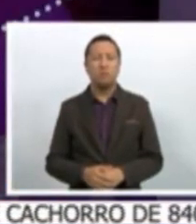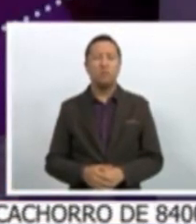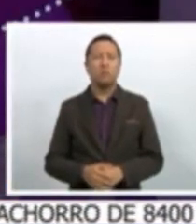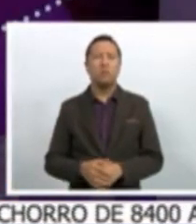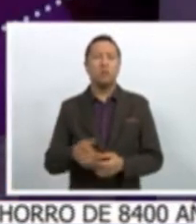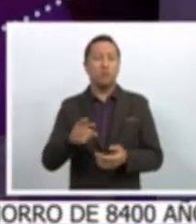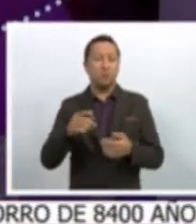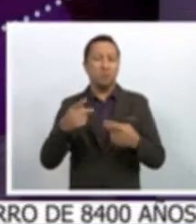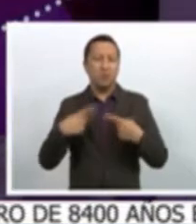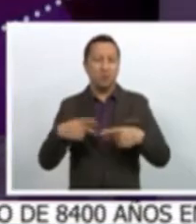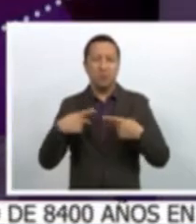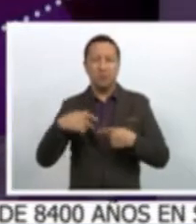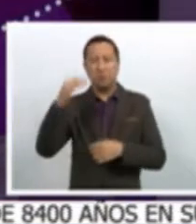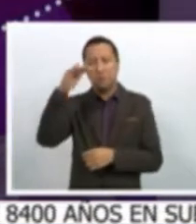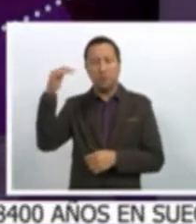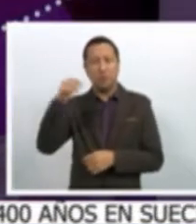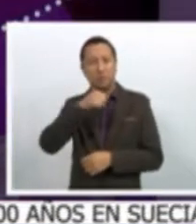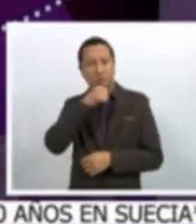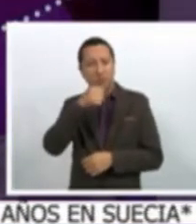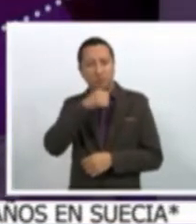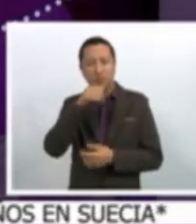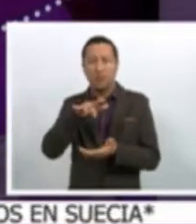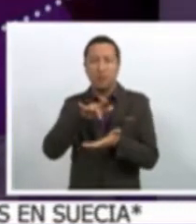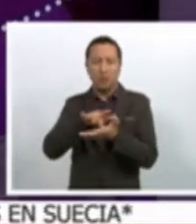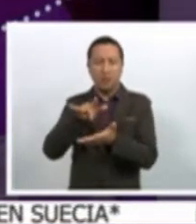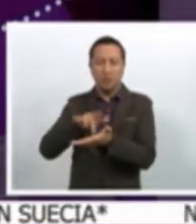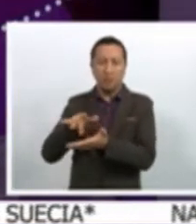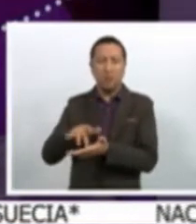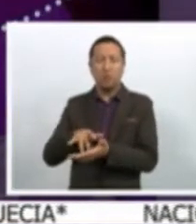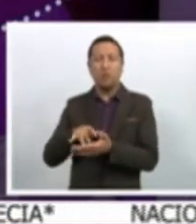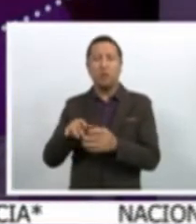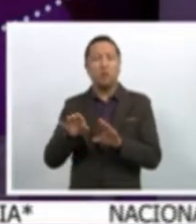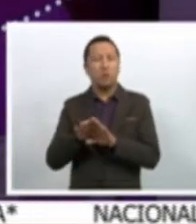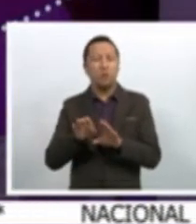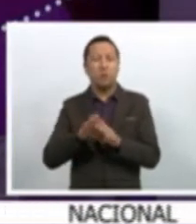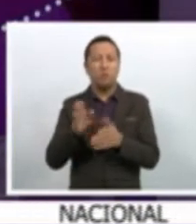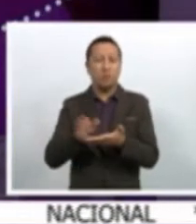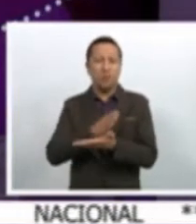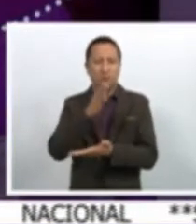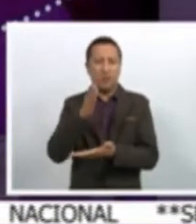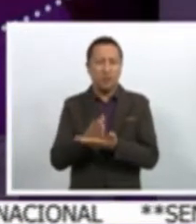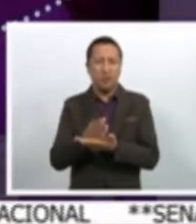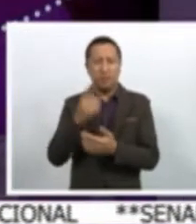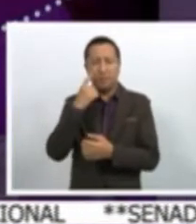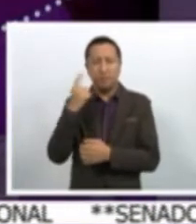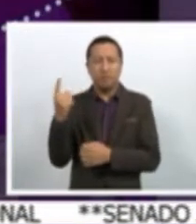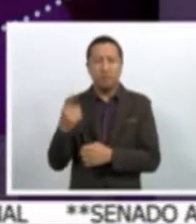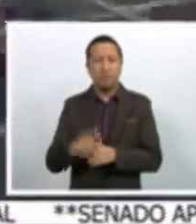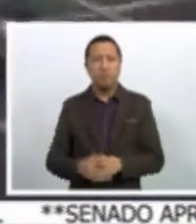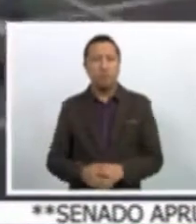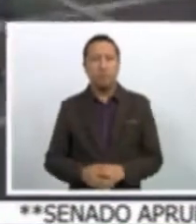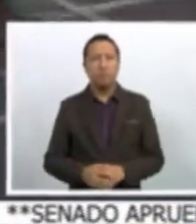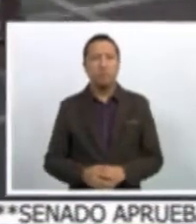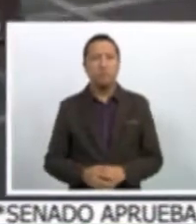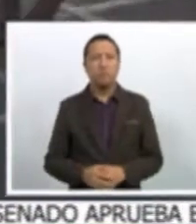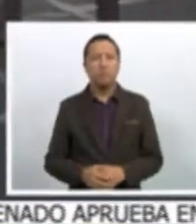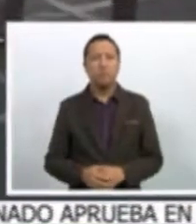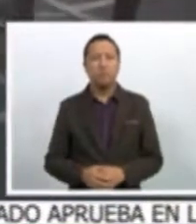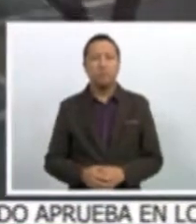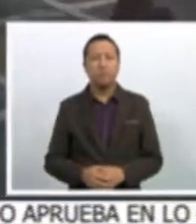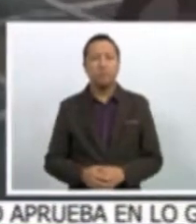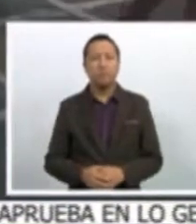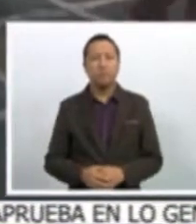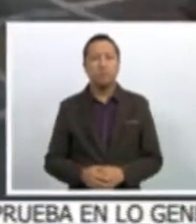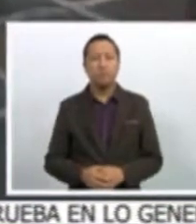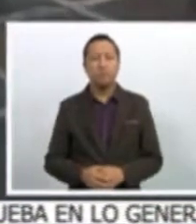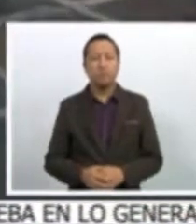mayores recibieron apoyos de programas sociales del gobierno federal. Desde Bacalar, Juan Alberto May tiene el reporte. Con los